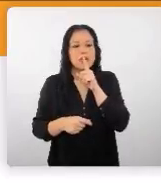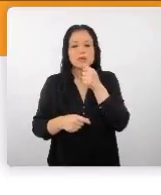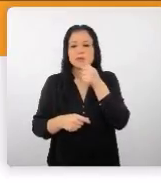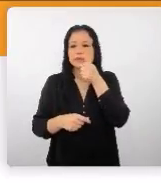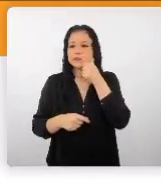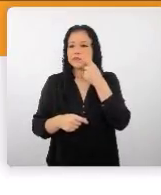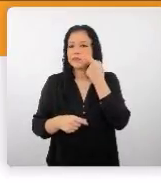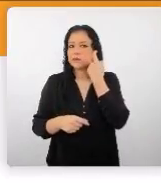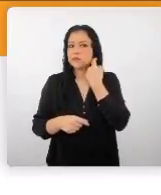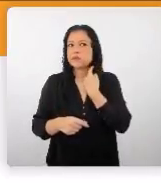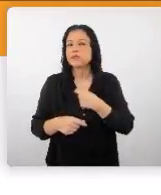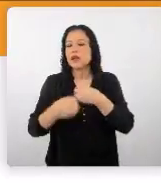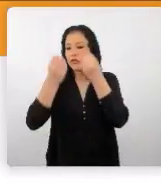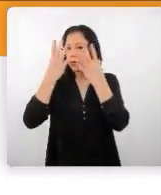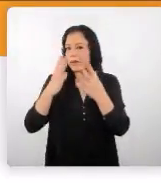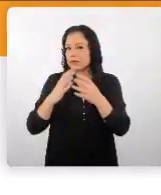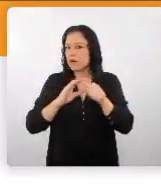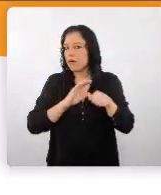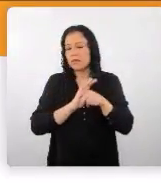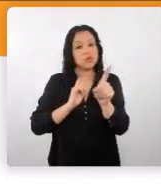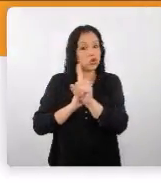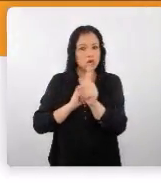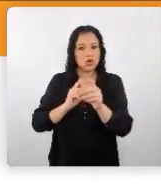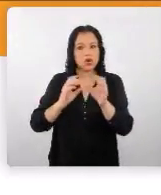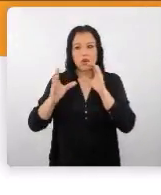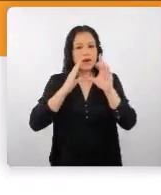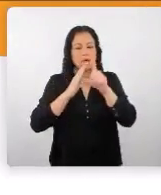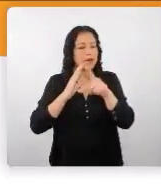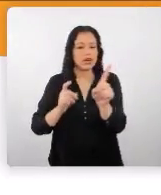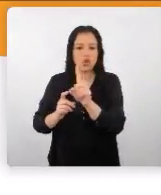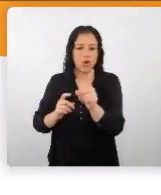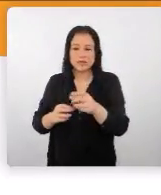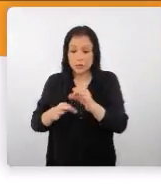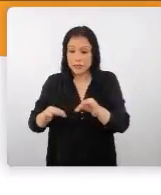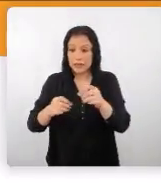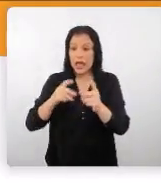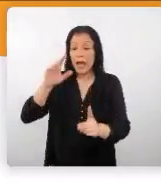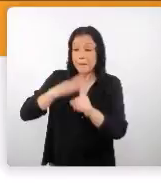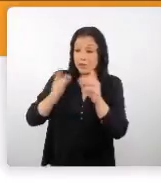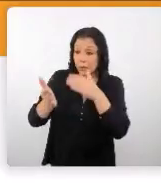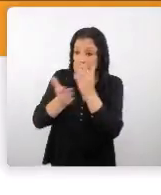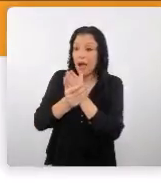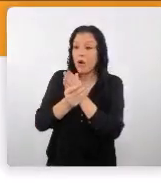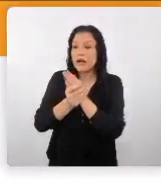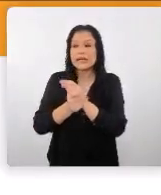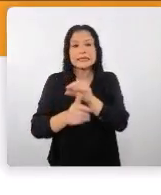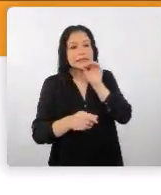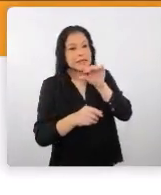información y comunicarlo después, ¿no? Es importante en ese momento